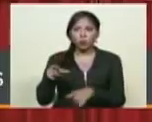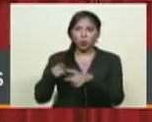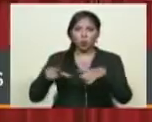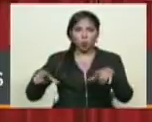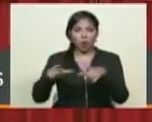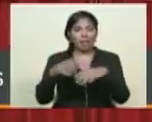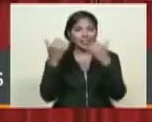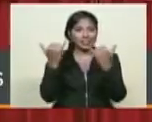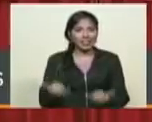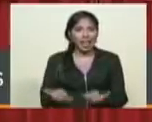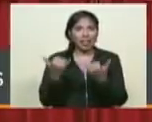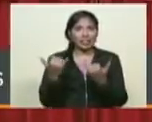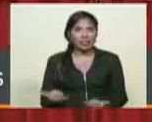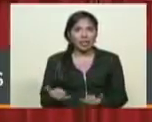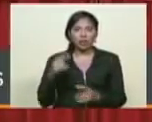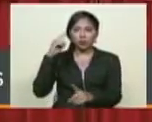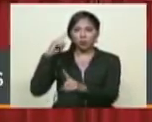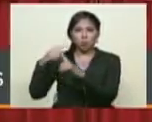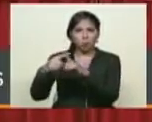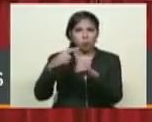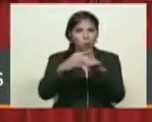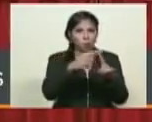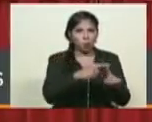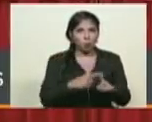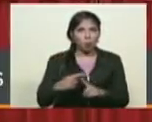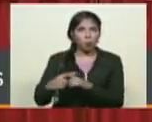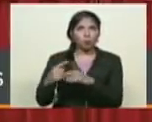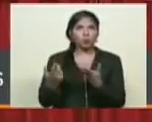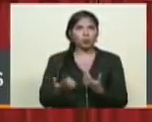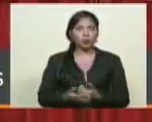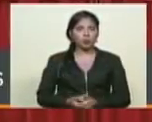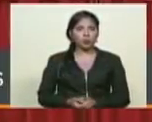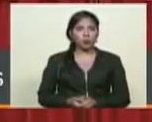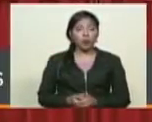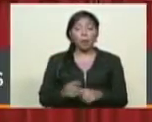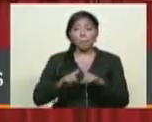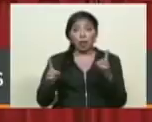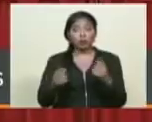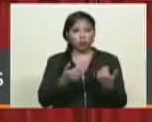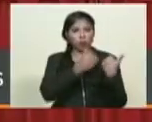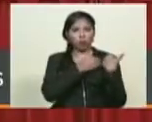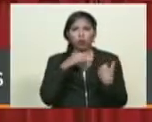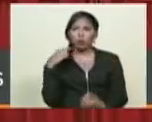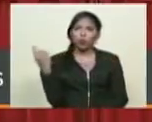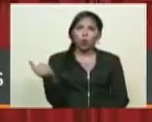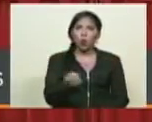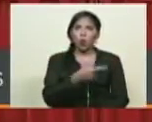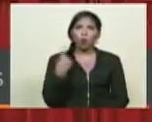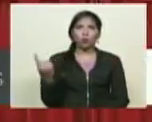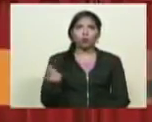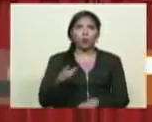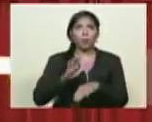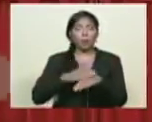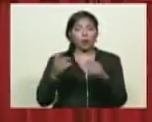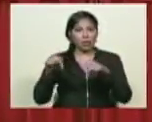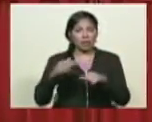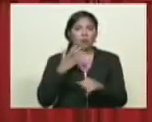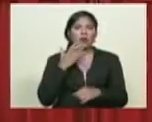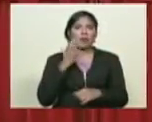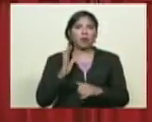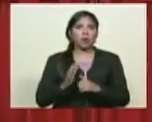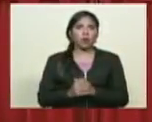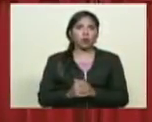ya están identificados para ir a chequearlos. Pero esto es una responsabilidad de todos, porque aquí llegan y dicen